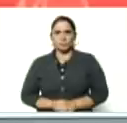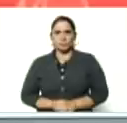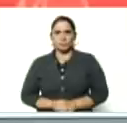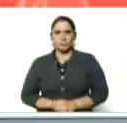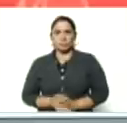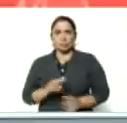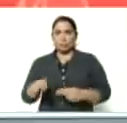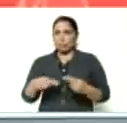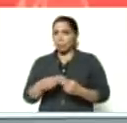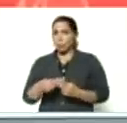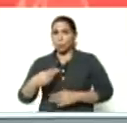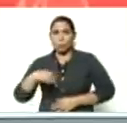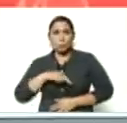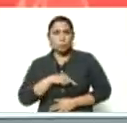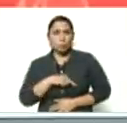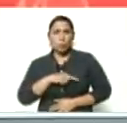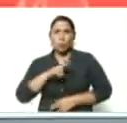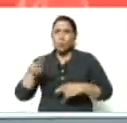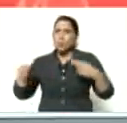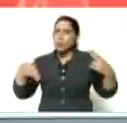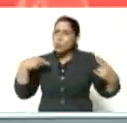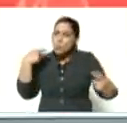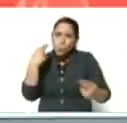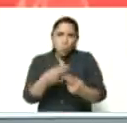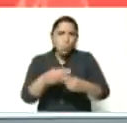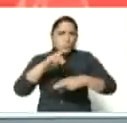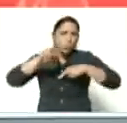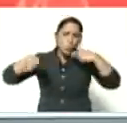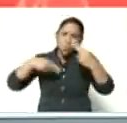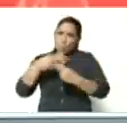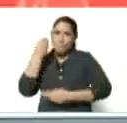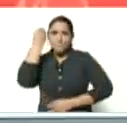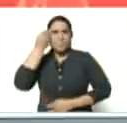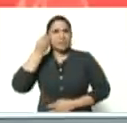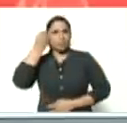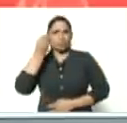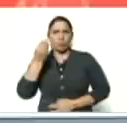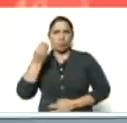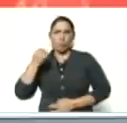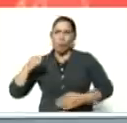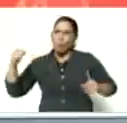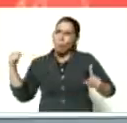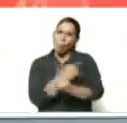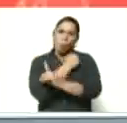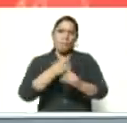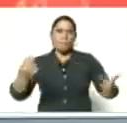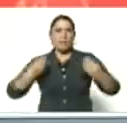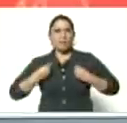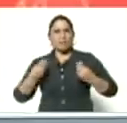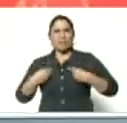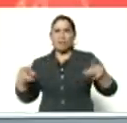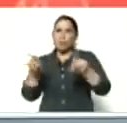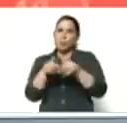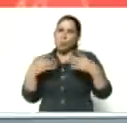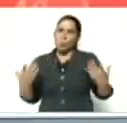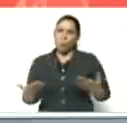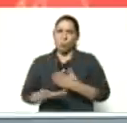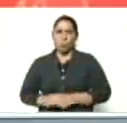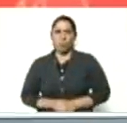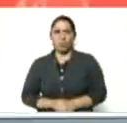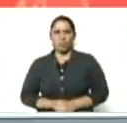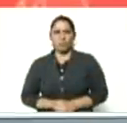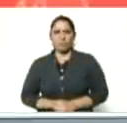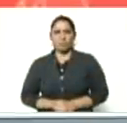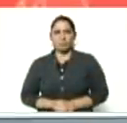Ninguno de nosotros jamás, de los jamases, pensó recibir un golpe en la vida de esas características.